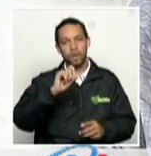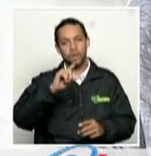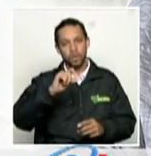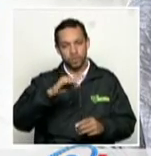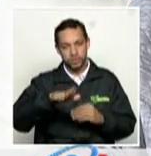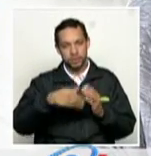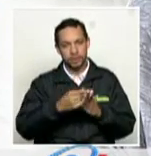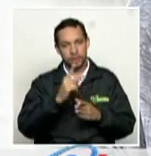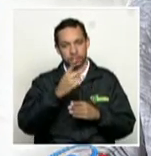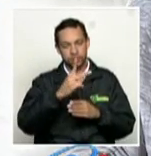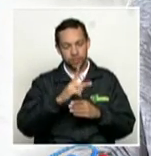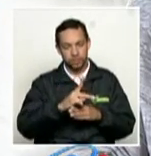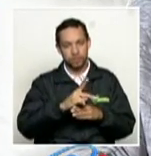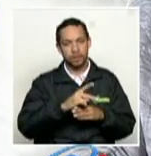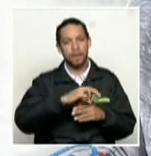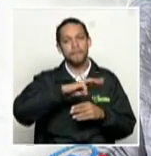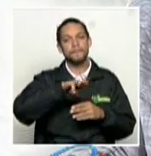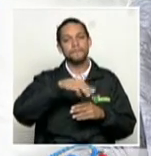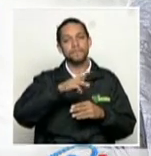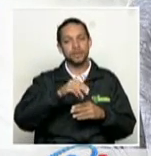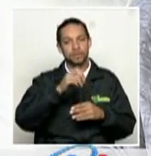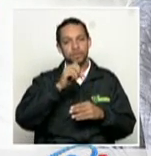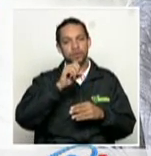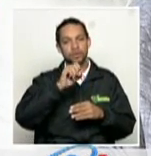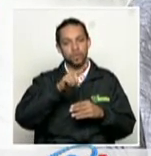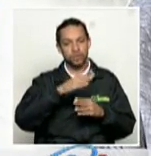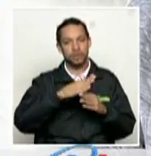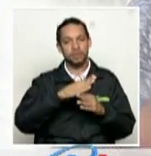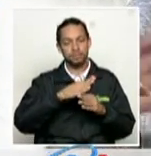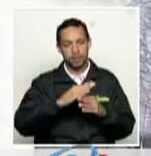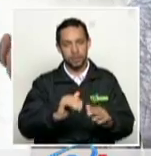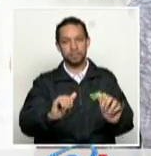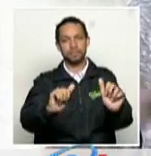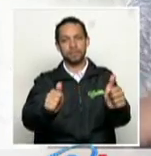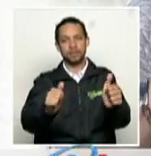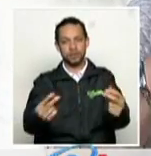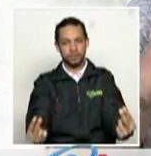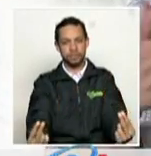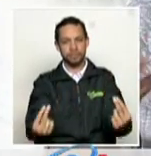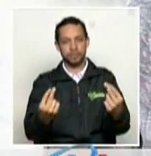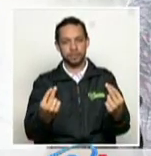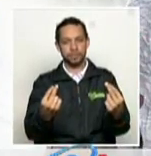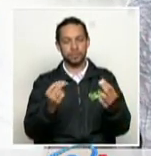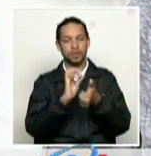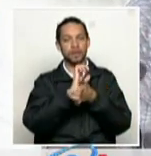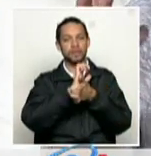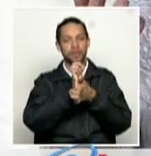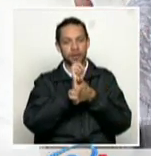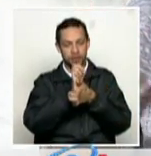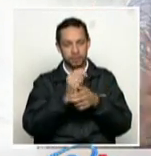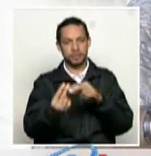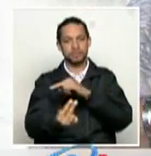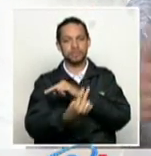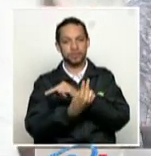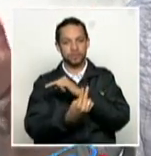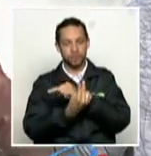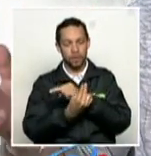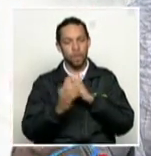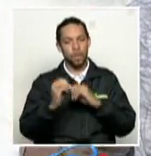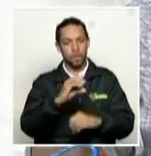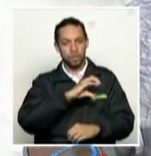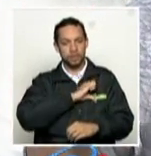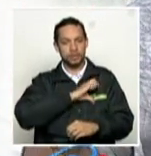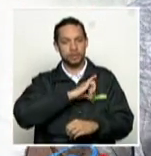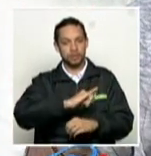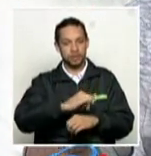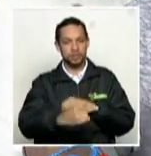miércoles 11:30 a 12 del día. Ahí tiene Marta pues en Bucaramanga para que usted elija, para que usted siga con nosotros. E igual todas las